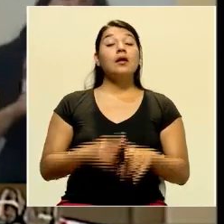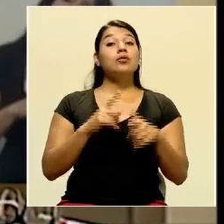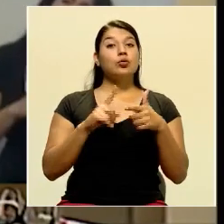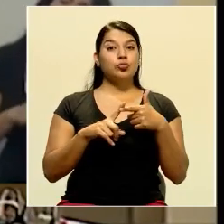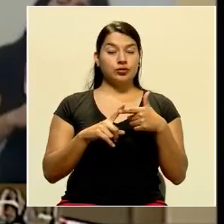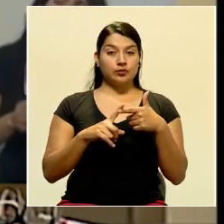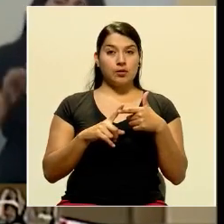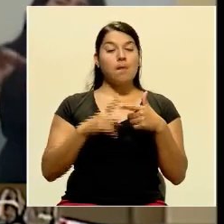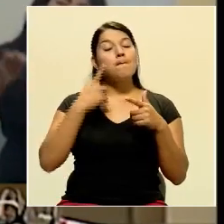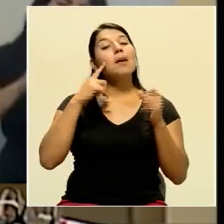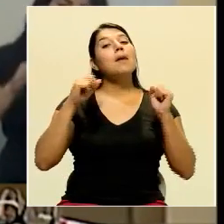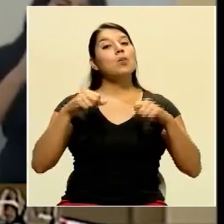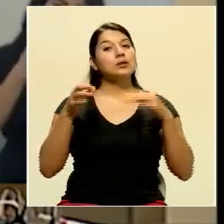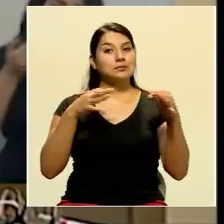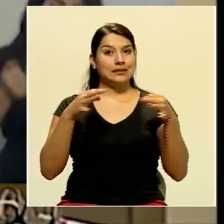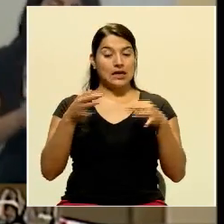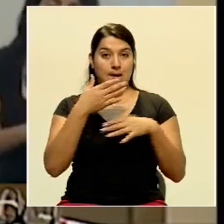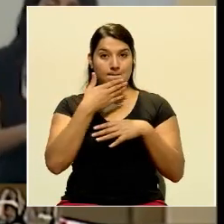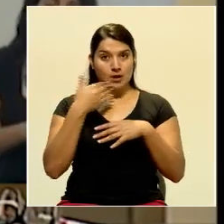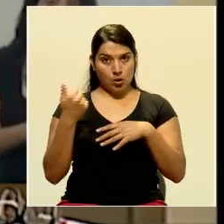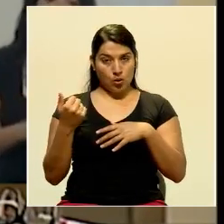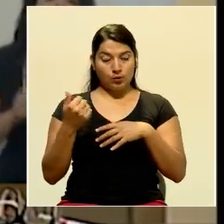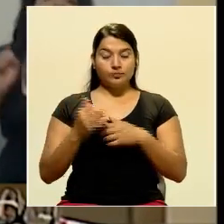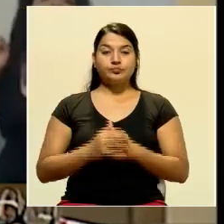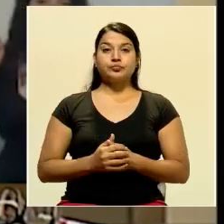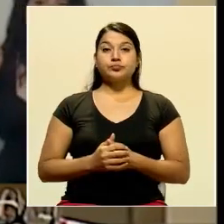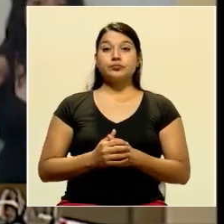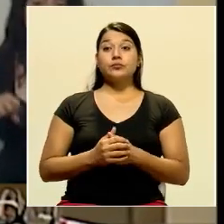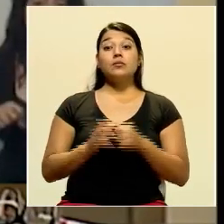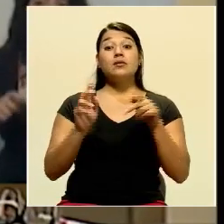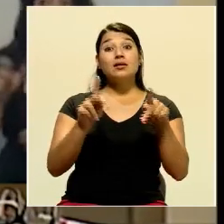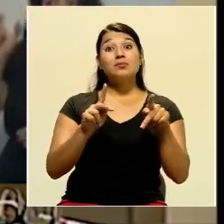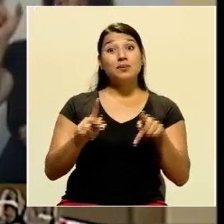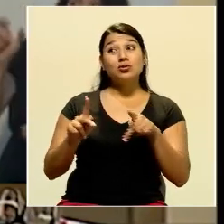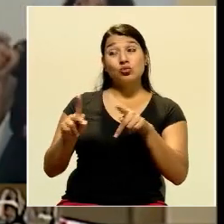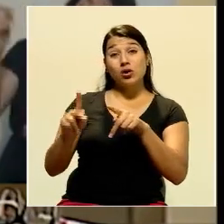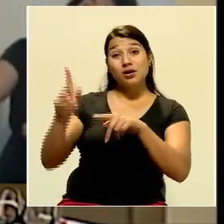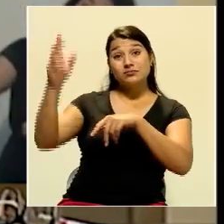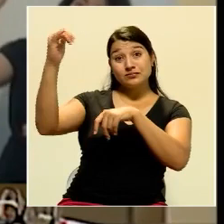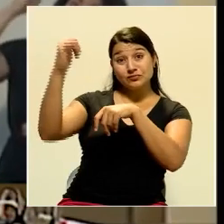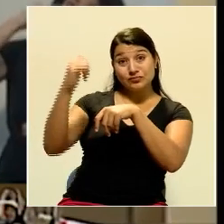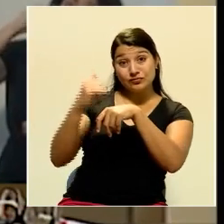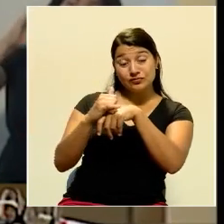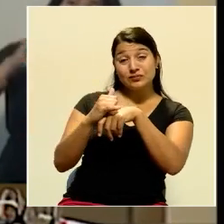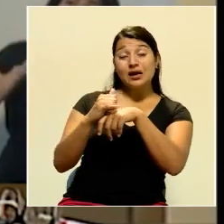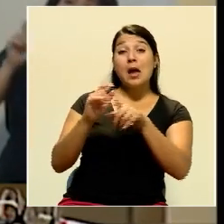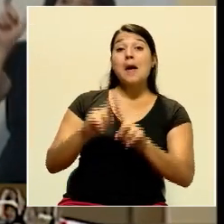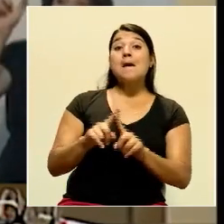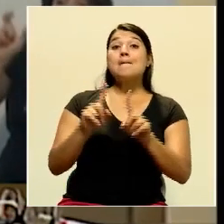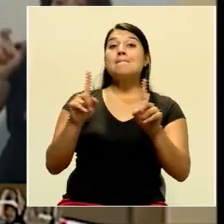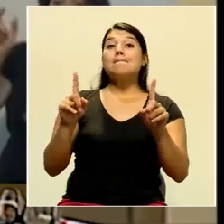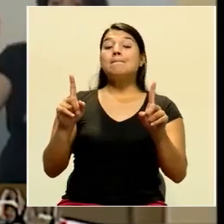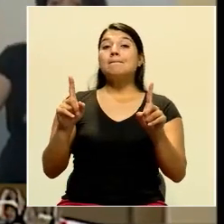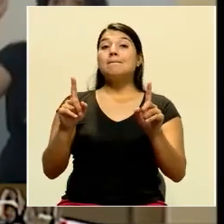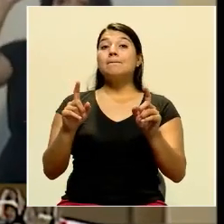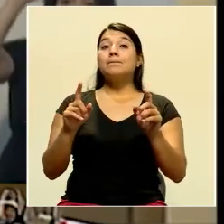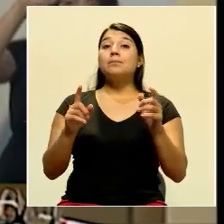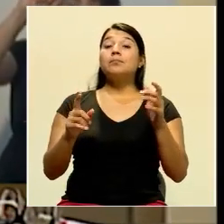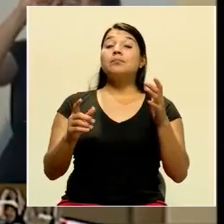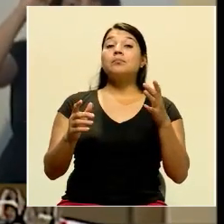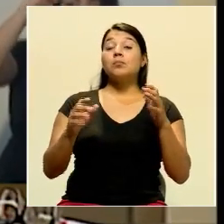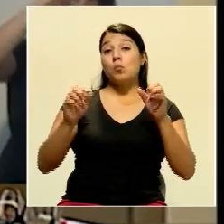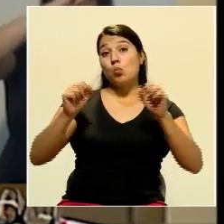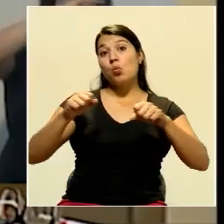Entonces, para explicarlo un poco mejor, es factible que las personas vengan haciendo una escala o transbordo de